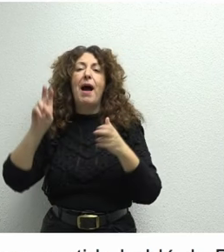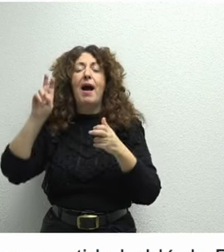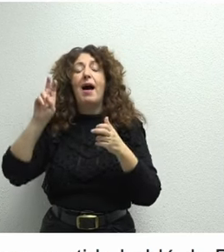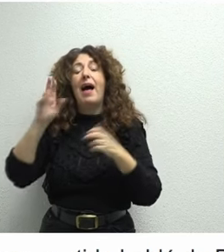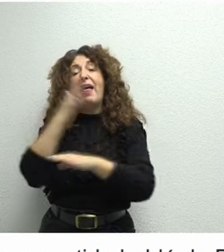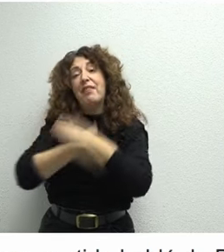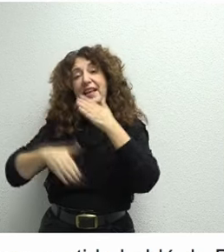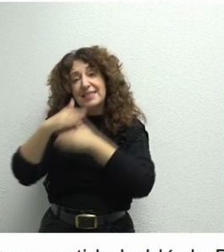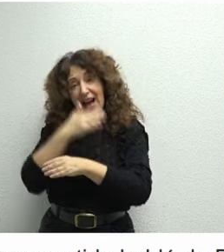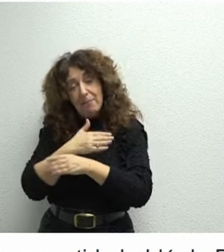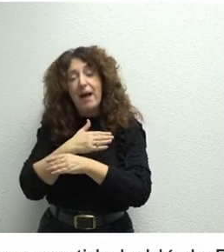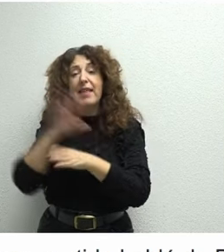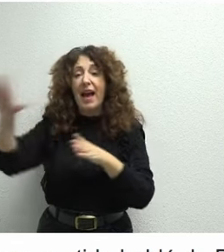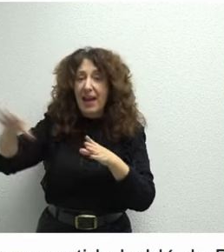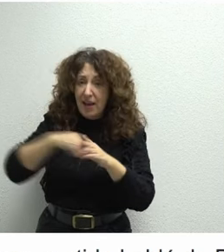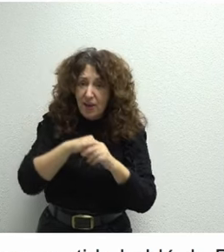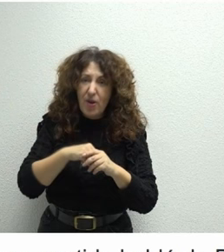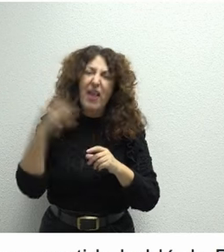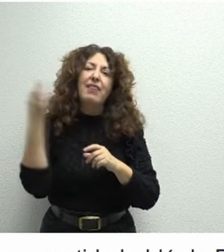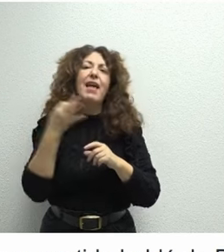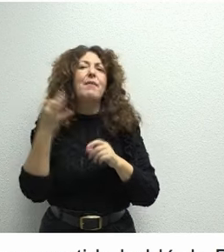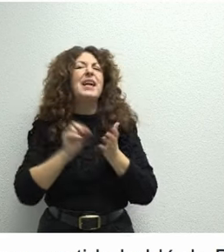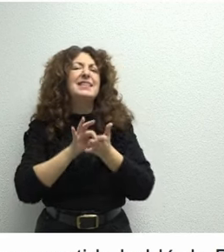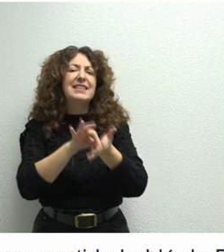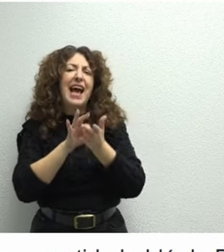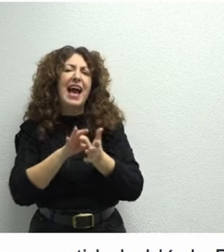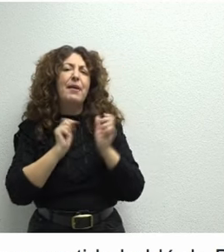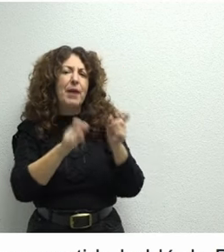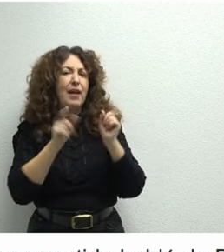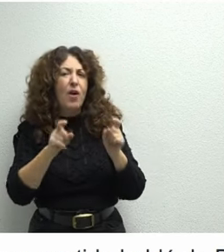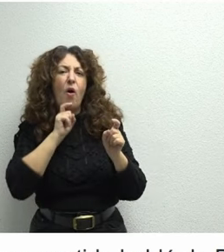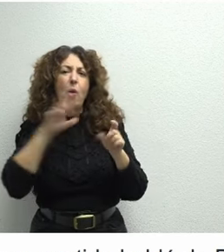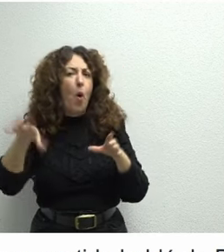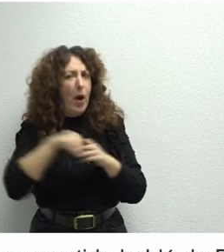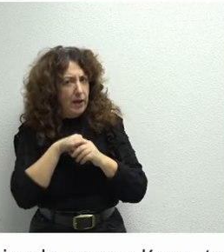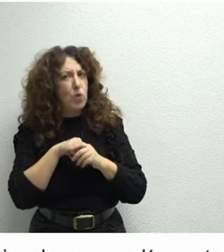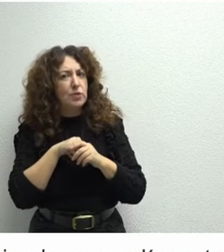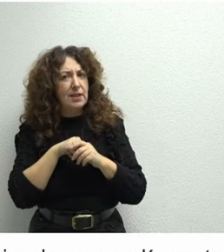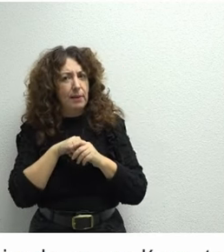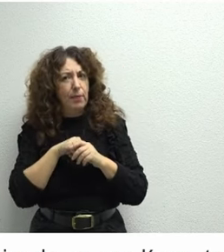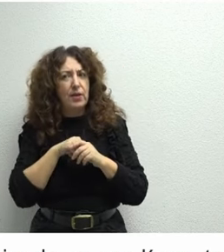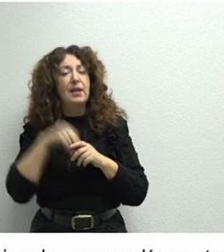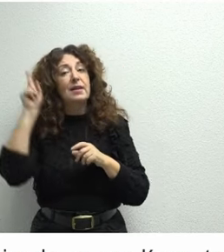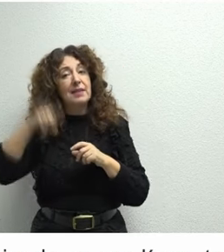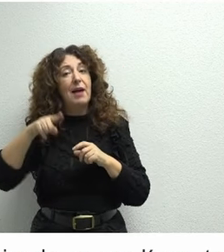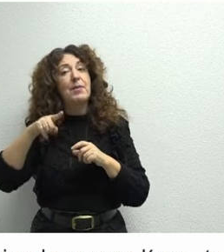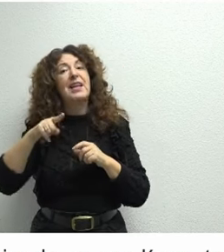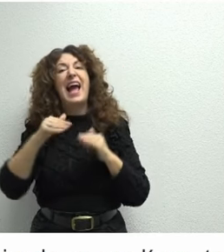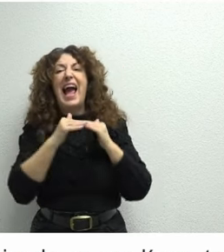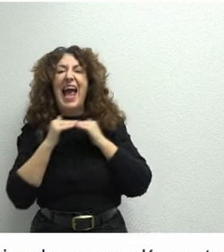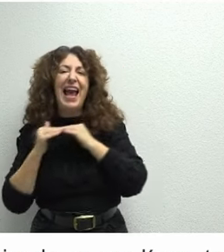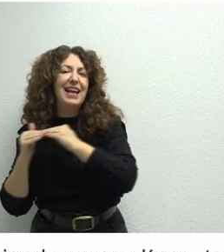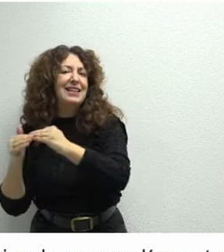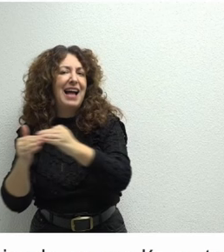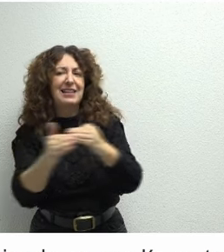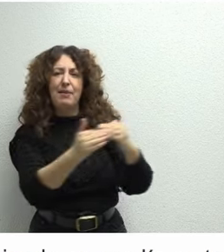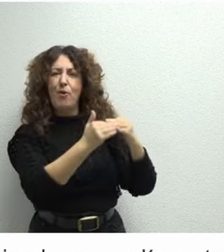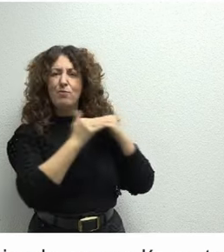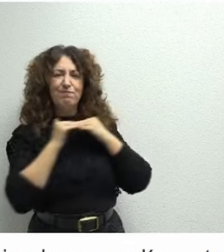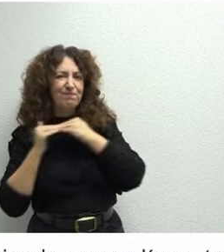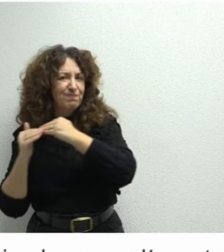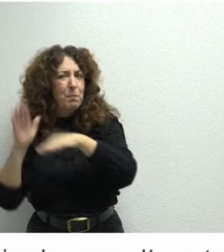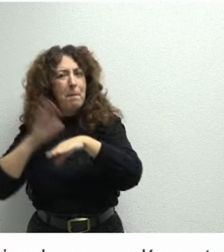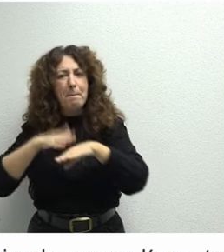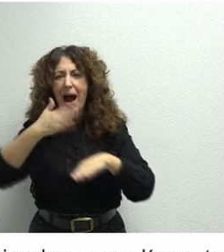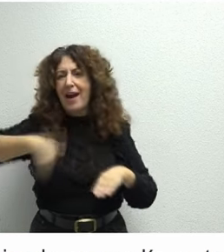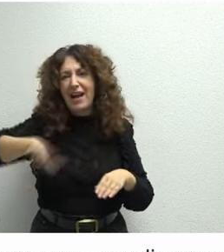que tiene que haber un servicios de carácter inclusivo que tienen que ser servicios de carácter equitativo Es decir para todos y que